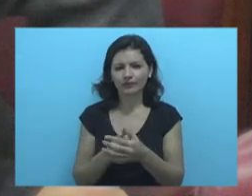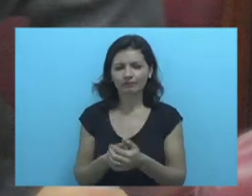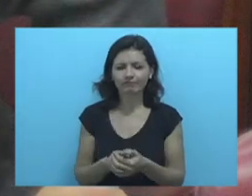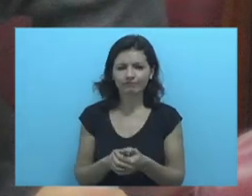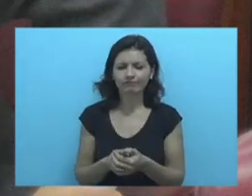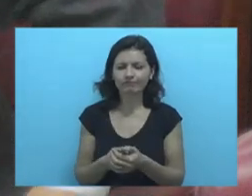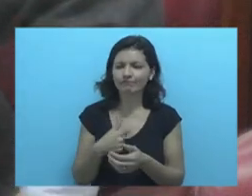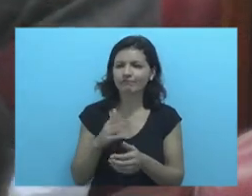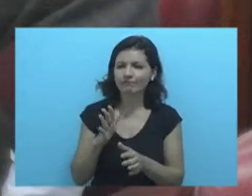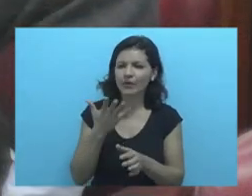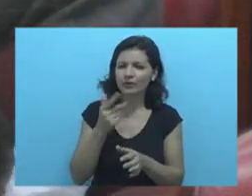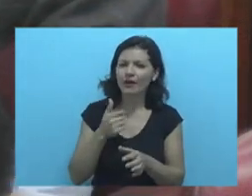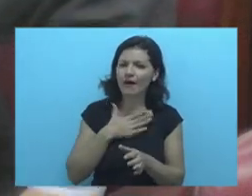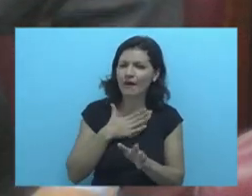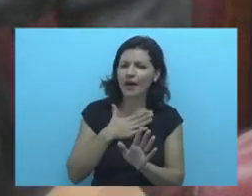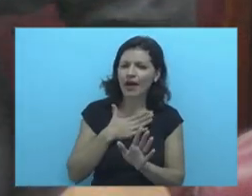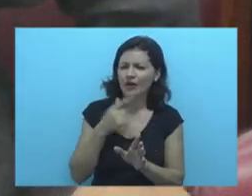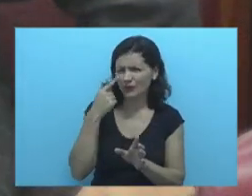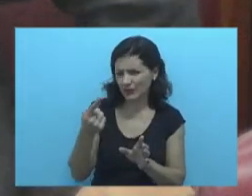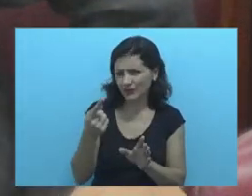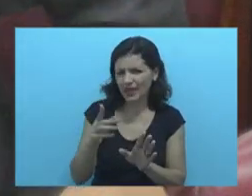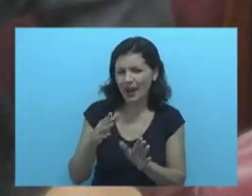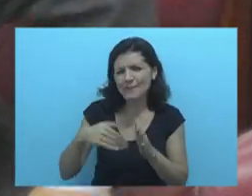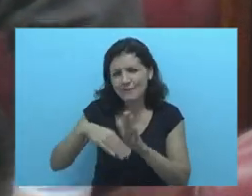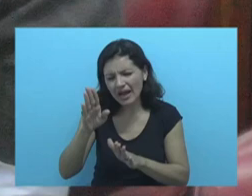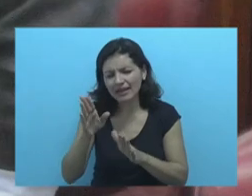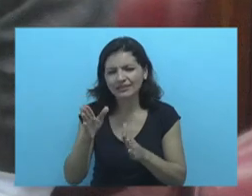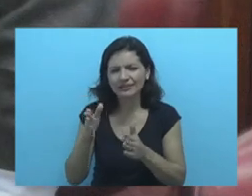hubiese gustado haberlo conocido más en la intimidad.